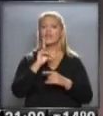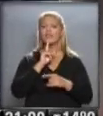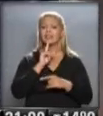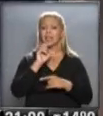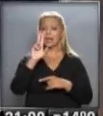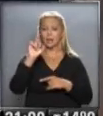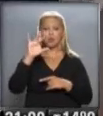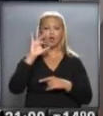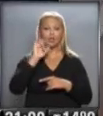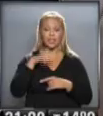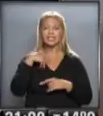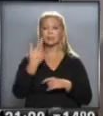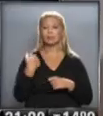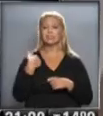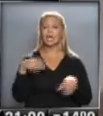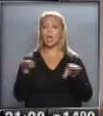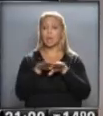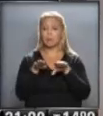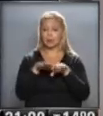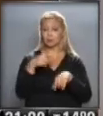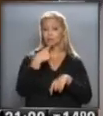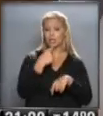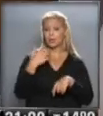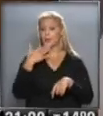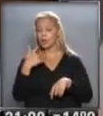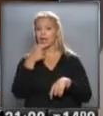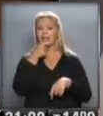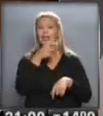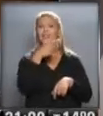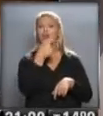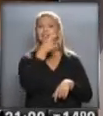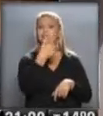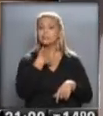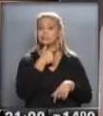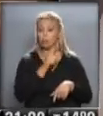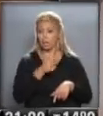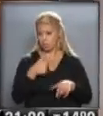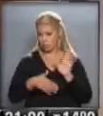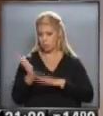de River, Ramón Díaz, luego del empate en la Bombonera, dijo: si no me quieren, me voy.